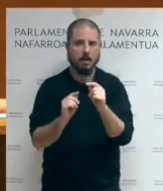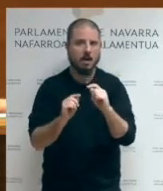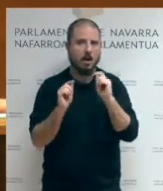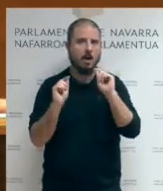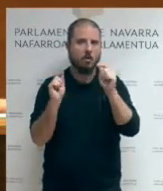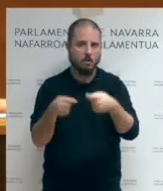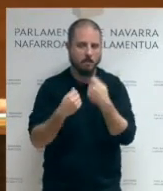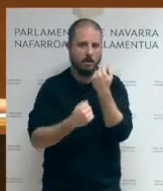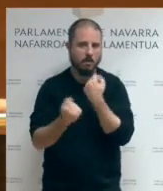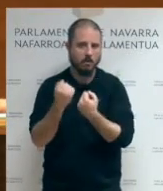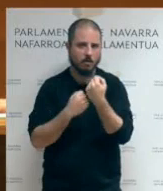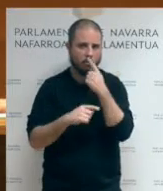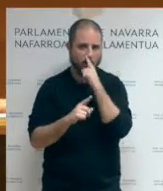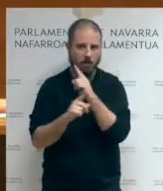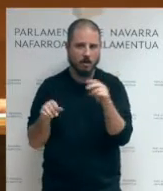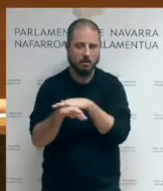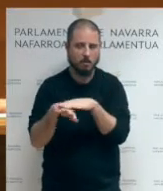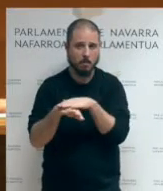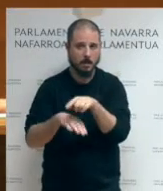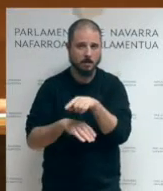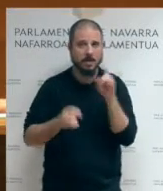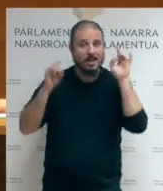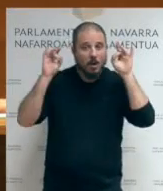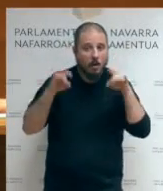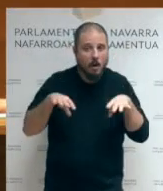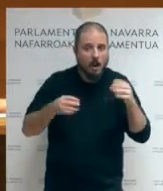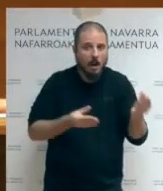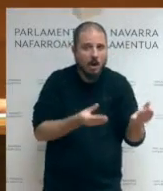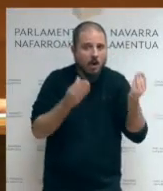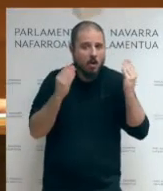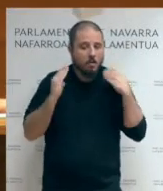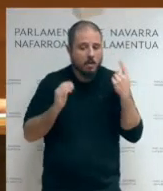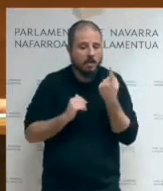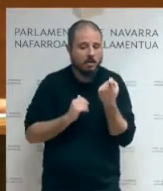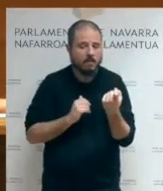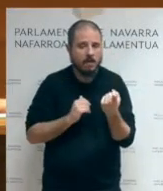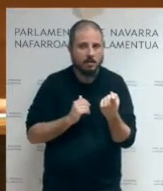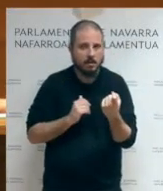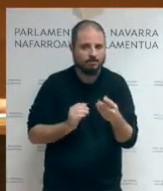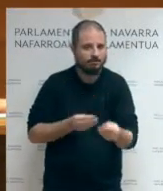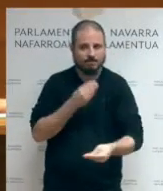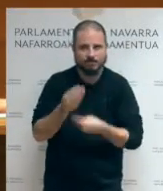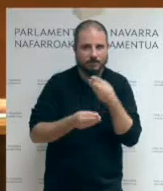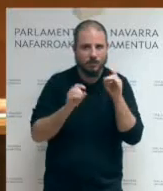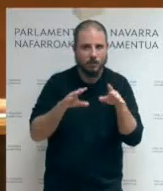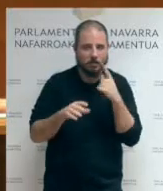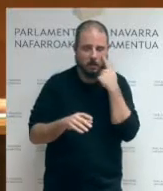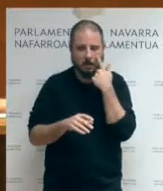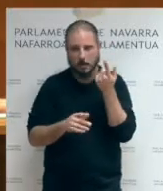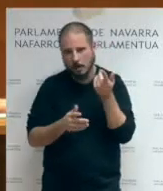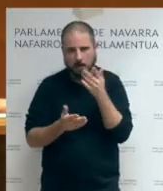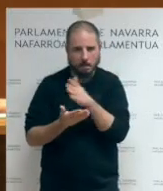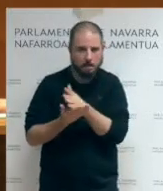convenio económico, exactamente lo mismo debería hacerse con las competencias pendientes de traspaso, porque habrá grises, seguro, en